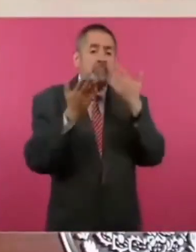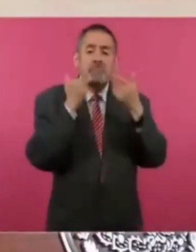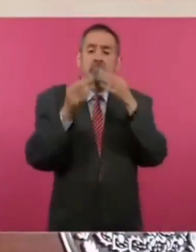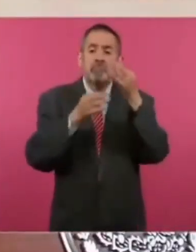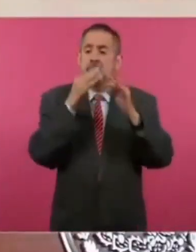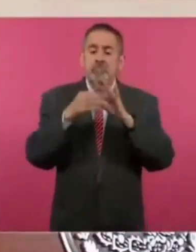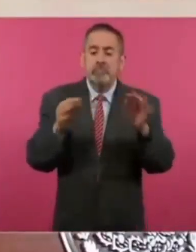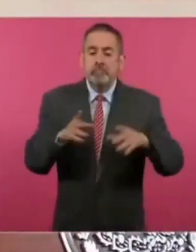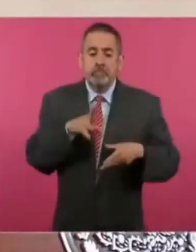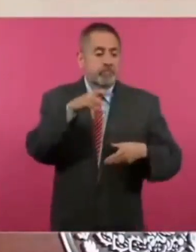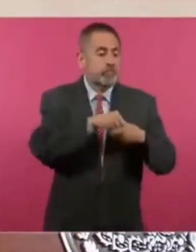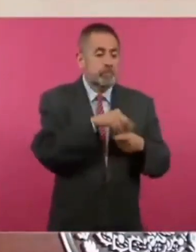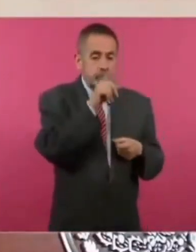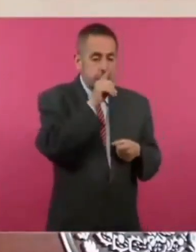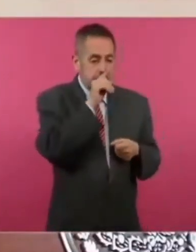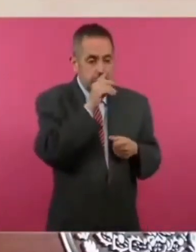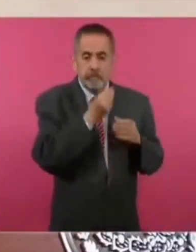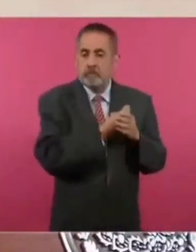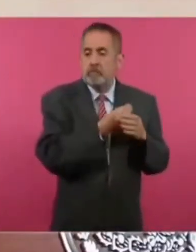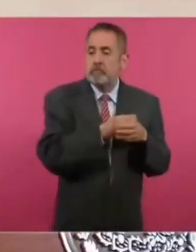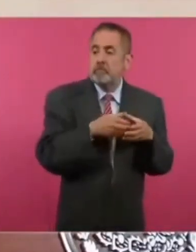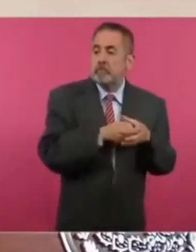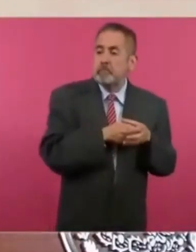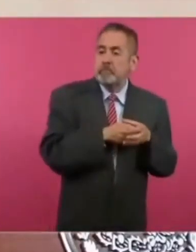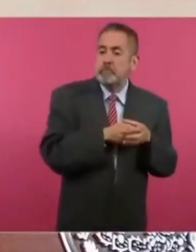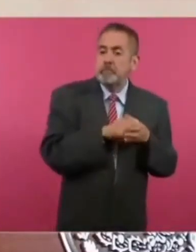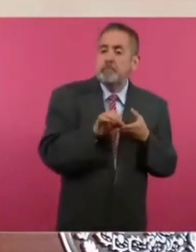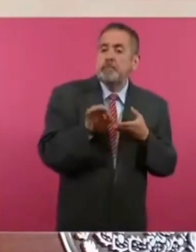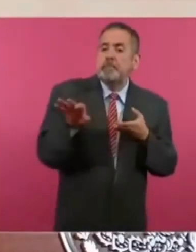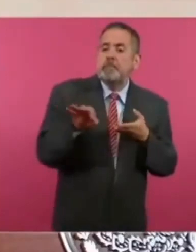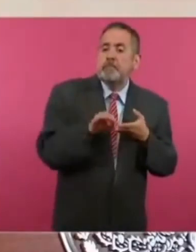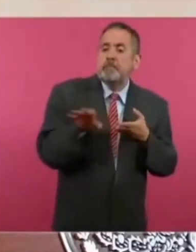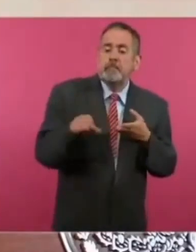porque todos los medios estaban